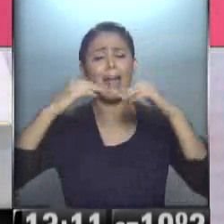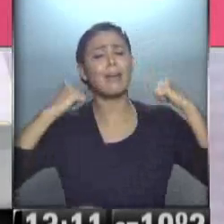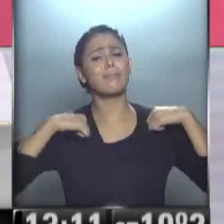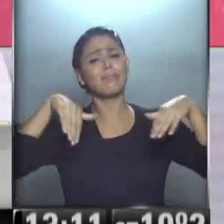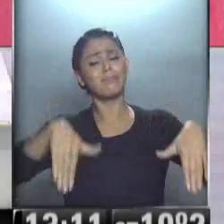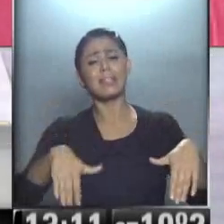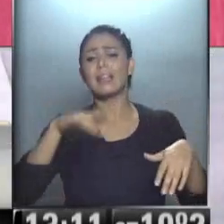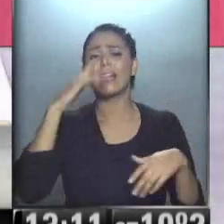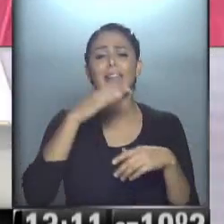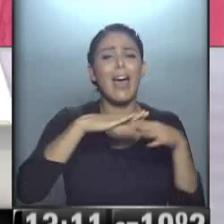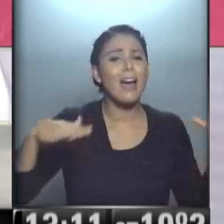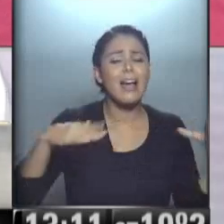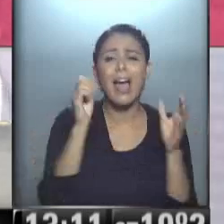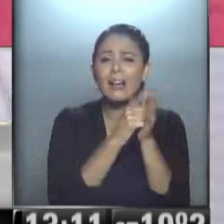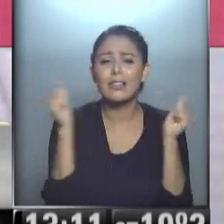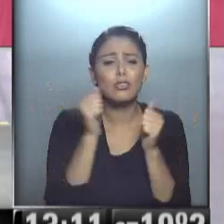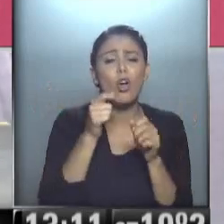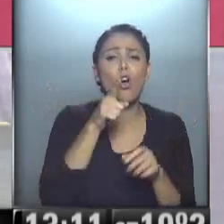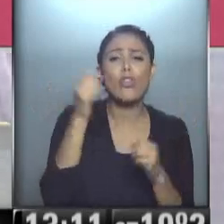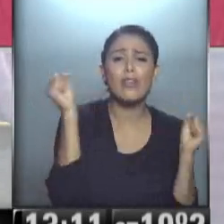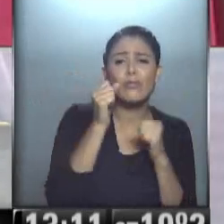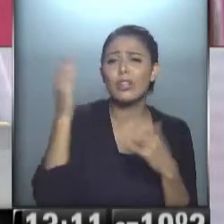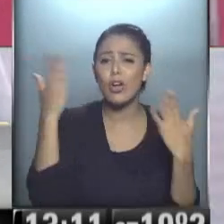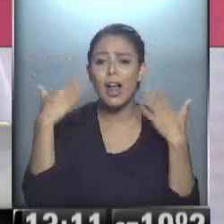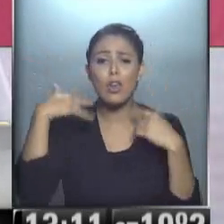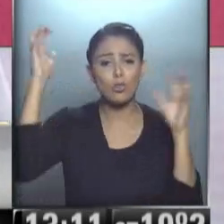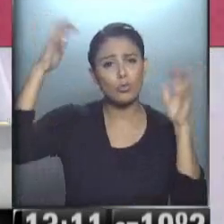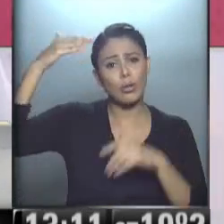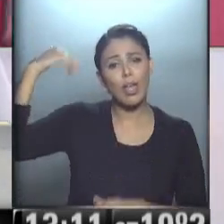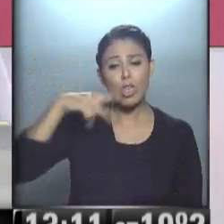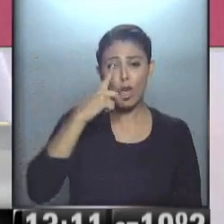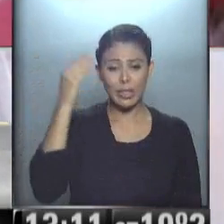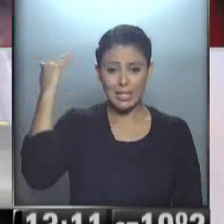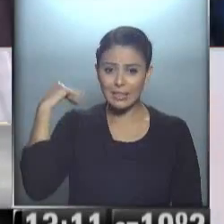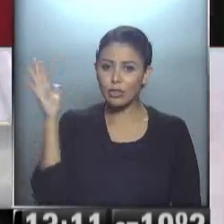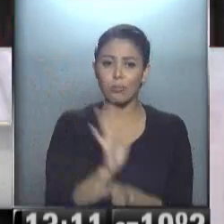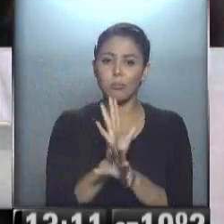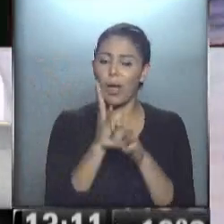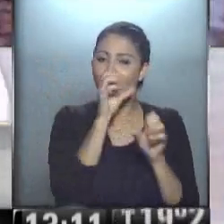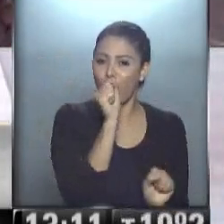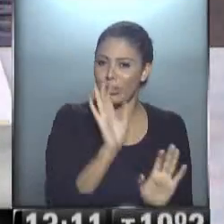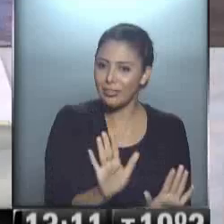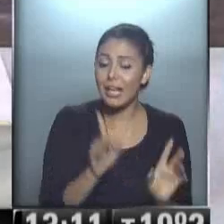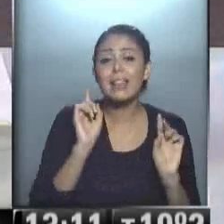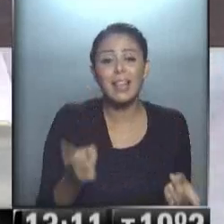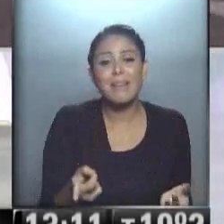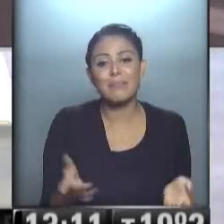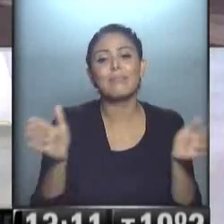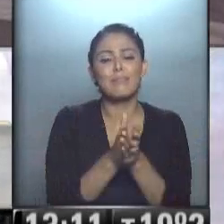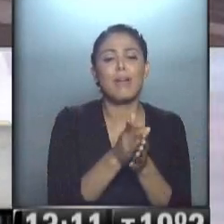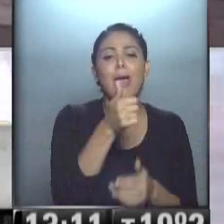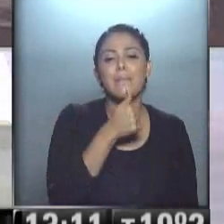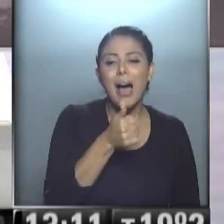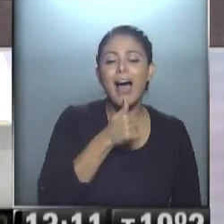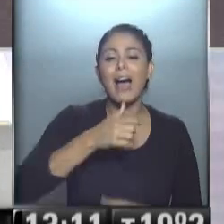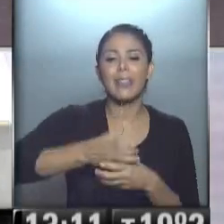para soportar el frío, el calor y la lluvia de las últimas 48 horas. Y claro, todo además acompañado por mate,